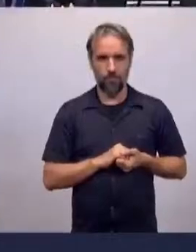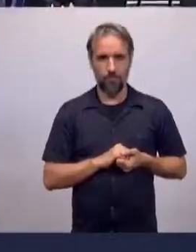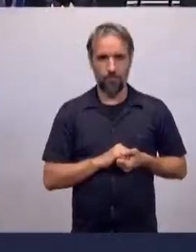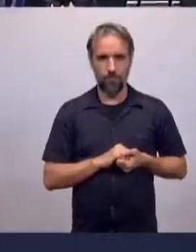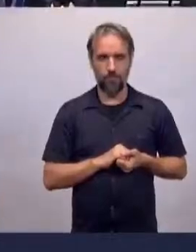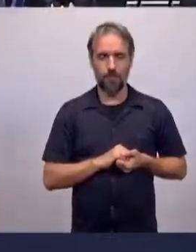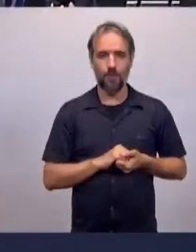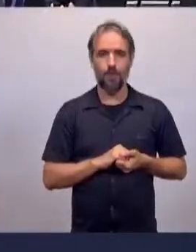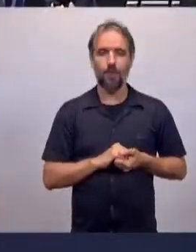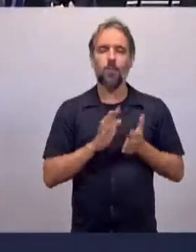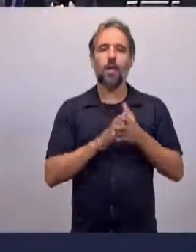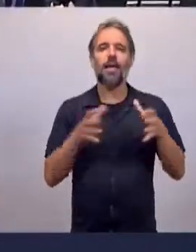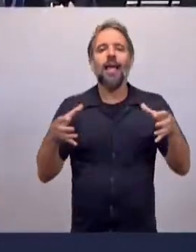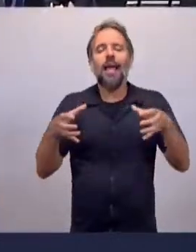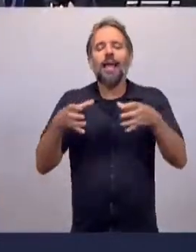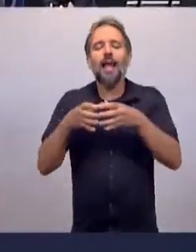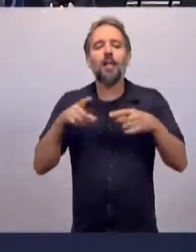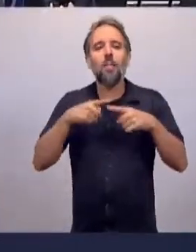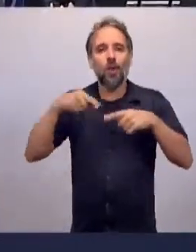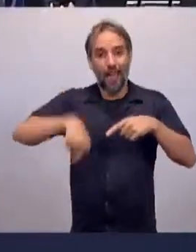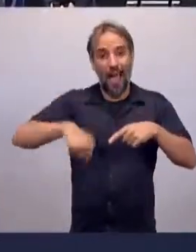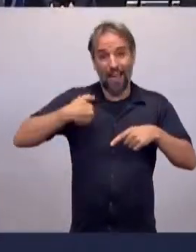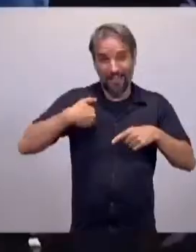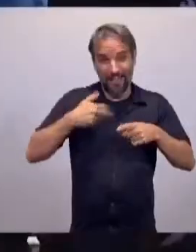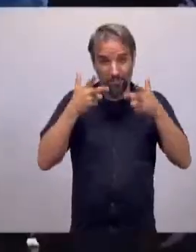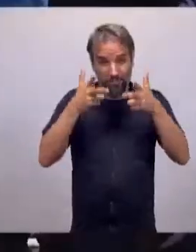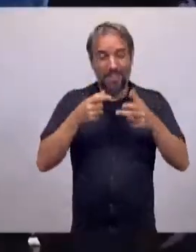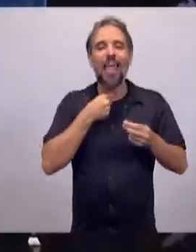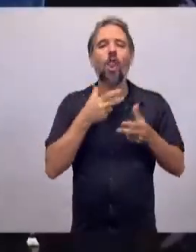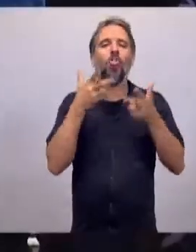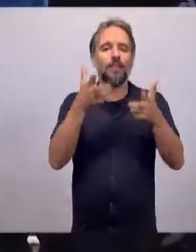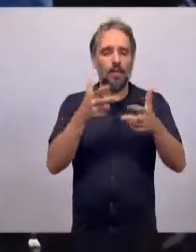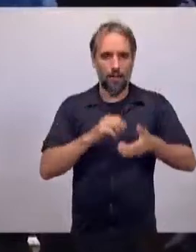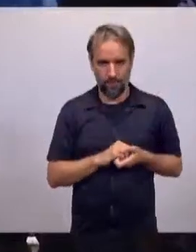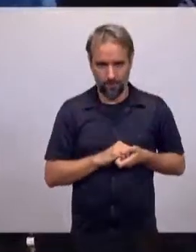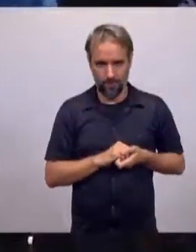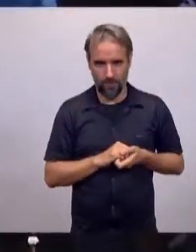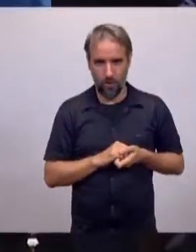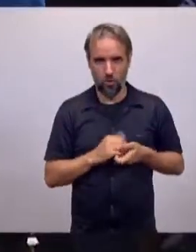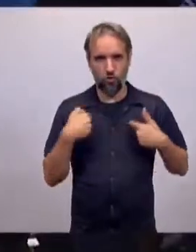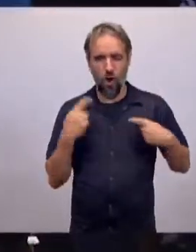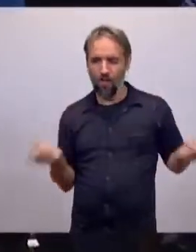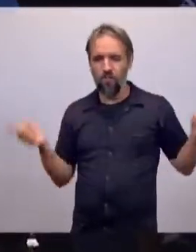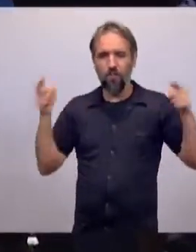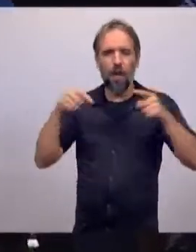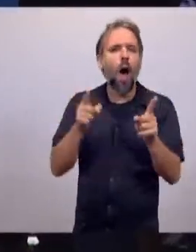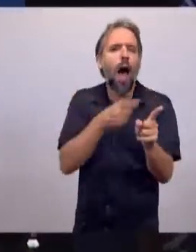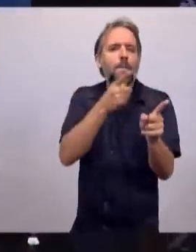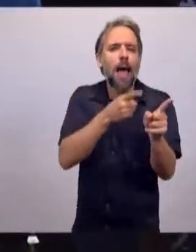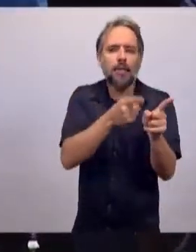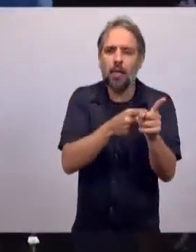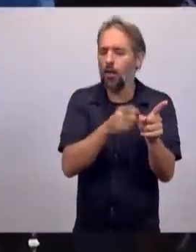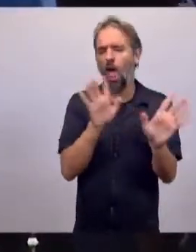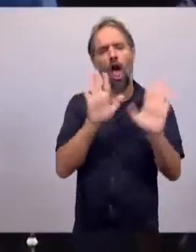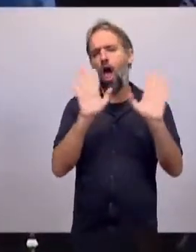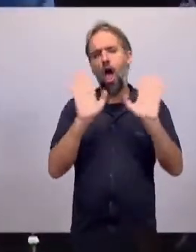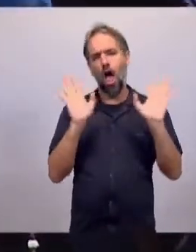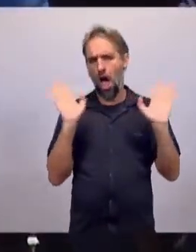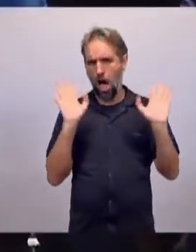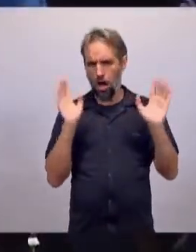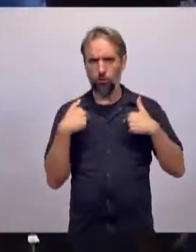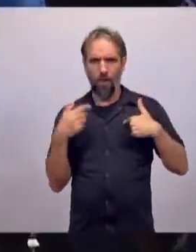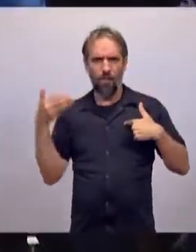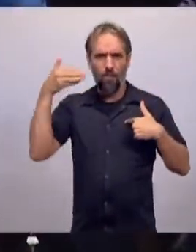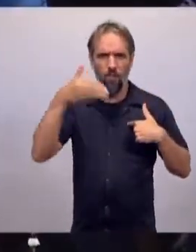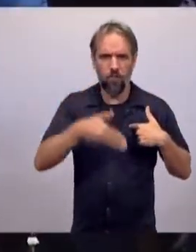En cuanto a la clase política argentina, quiero decirles que no venimos a perseguir a nadie, no